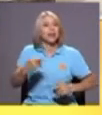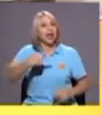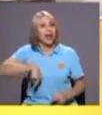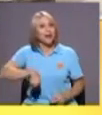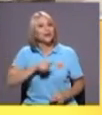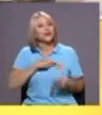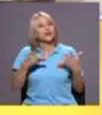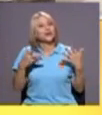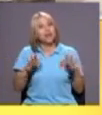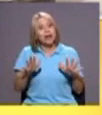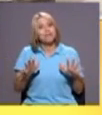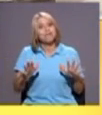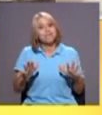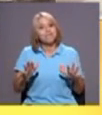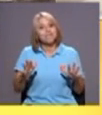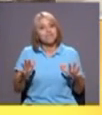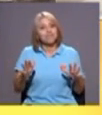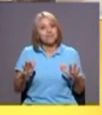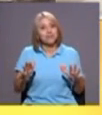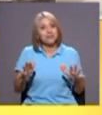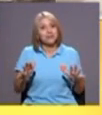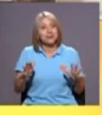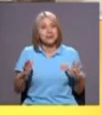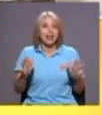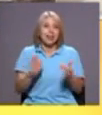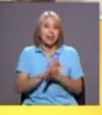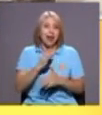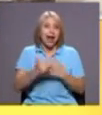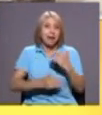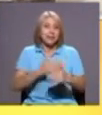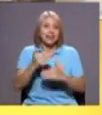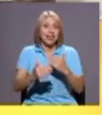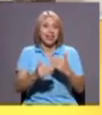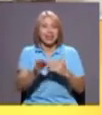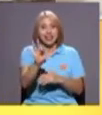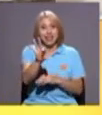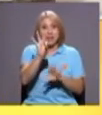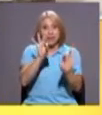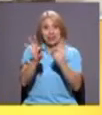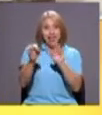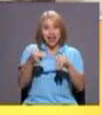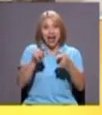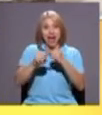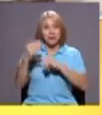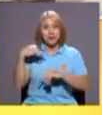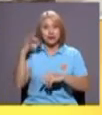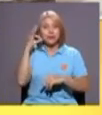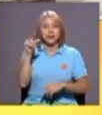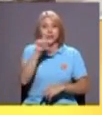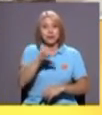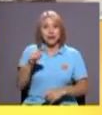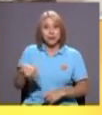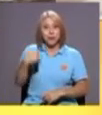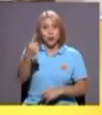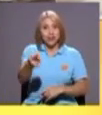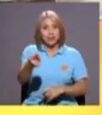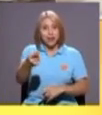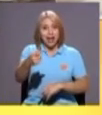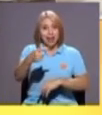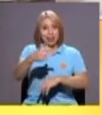tocó el trámite de invitar a las amigas y amigos a que la próxima semana, en los